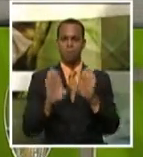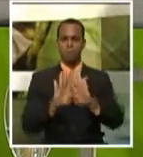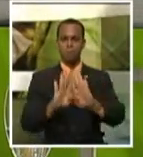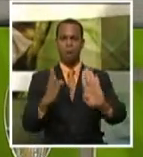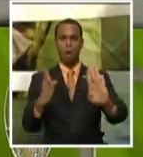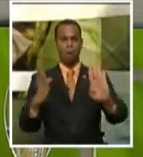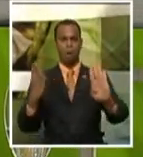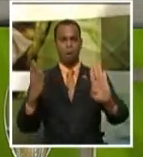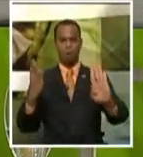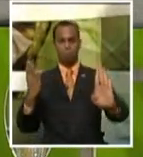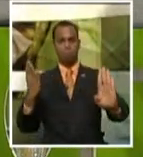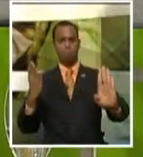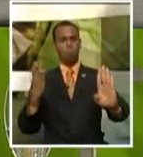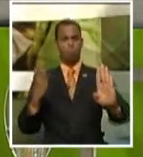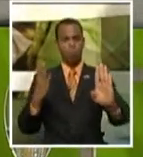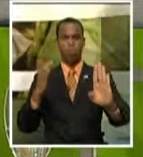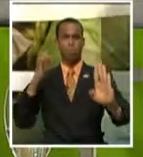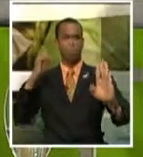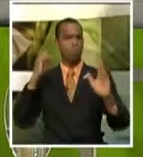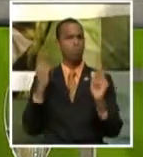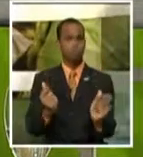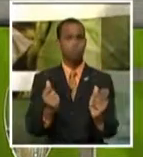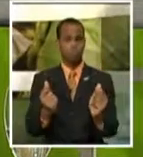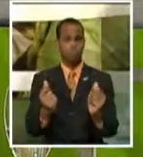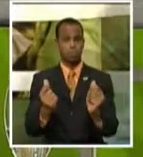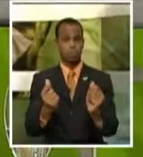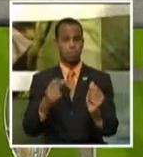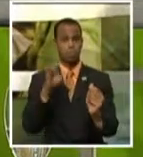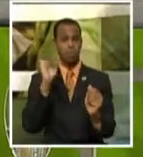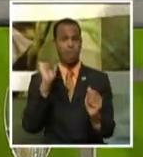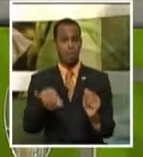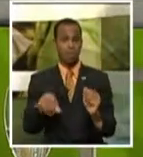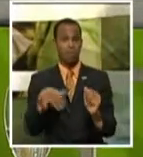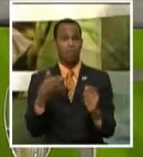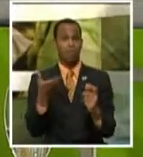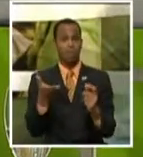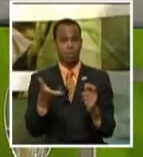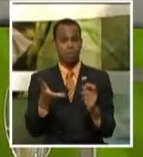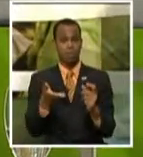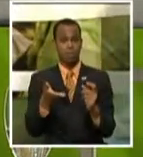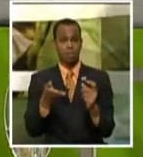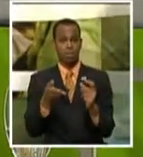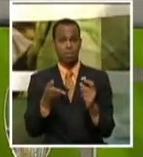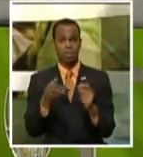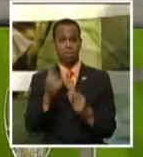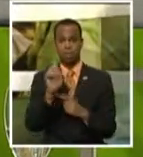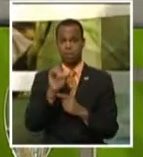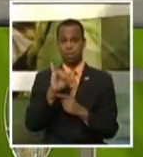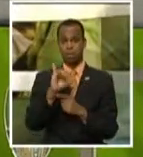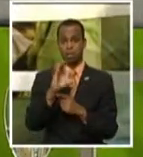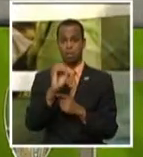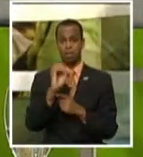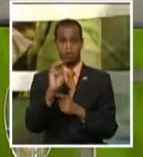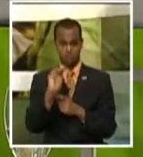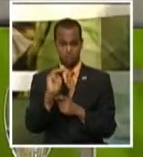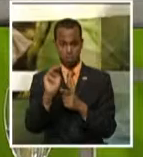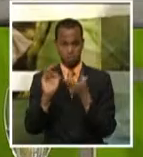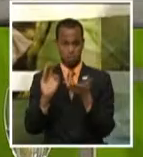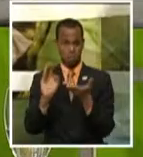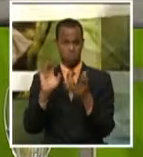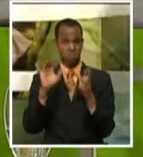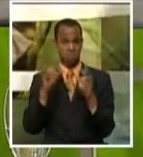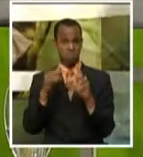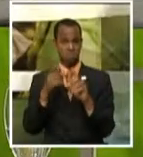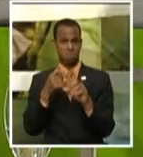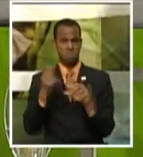es en video, en una producción de la DICOM, de la Dirección de Comunicaciones de la